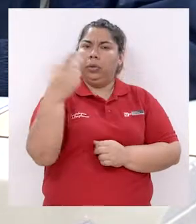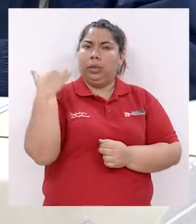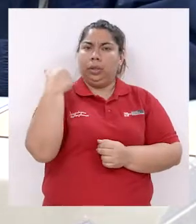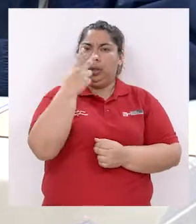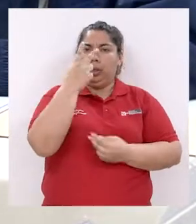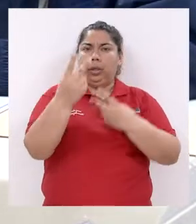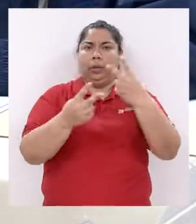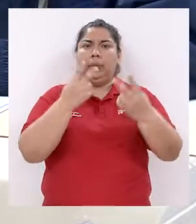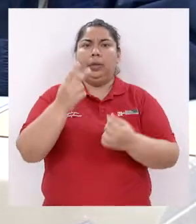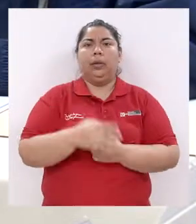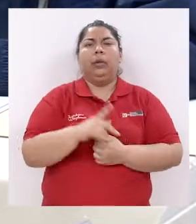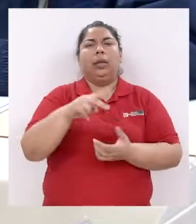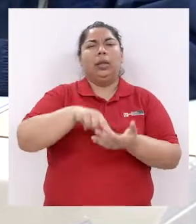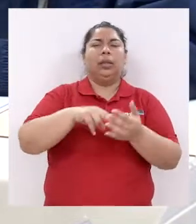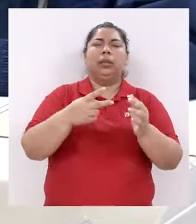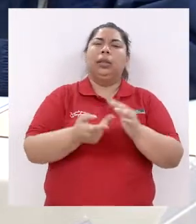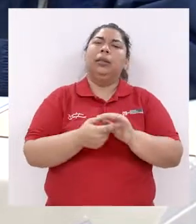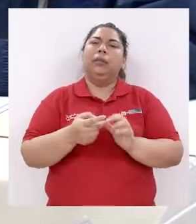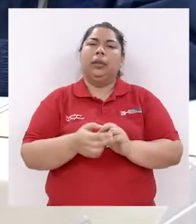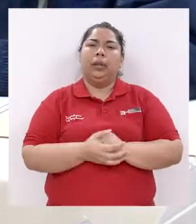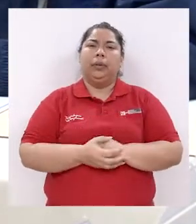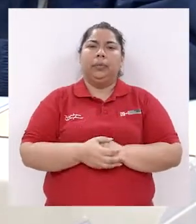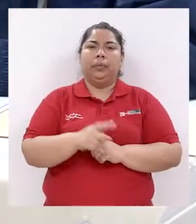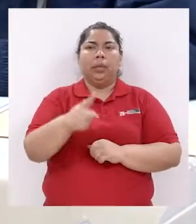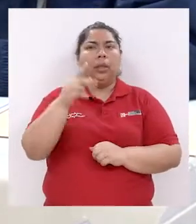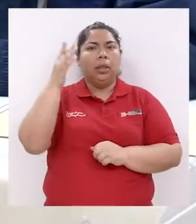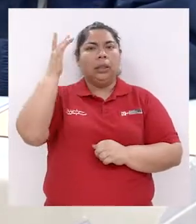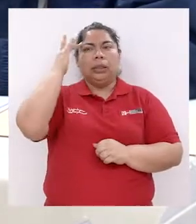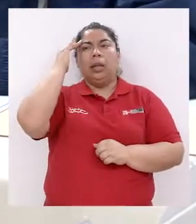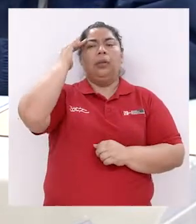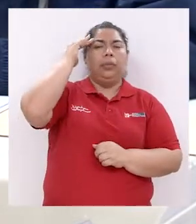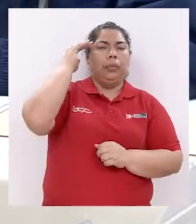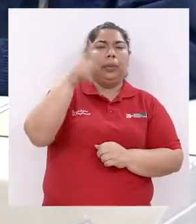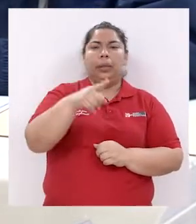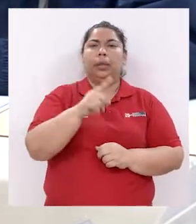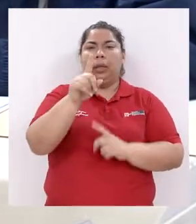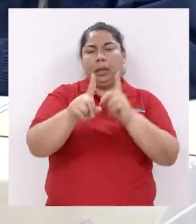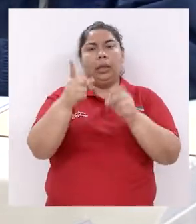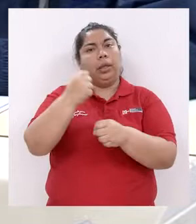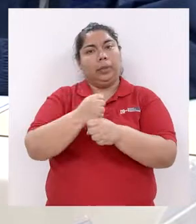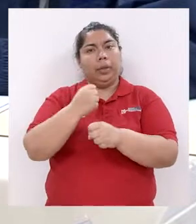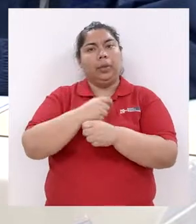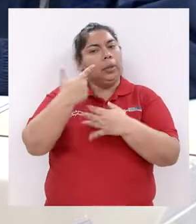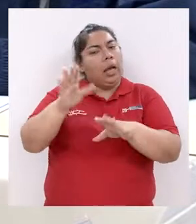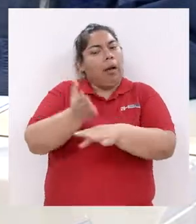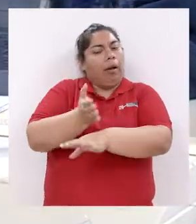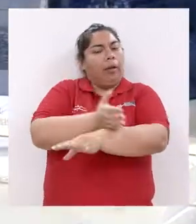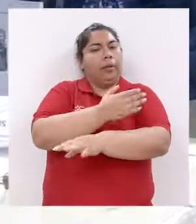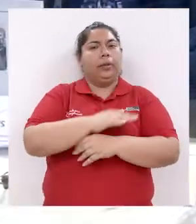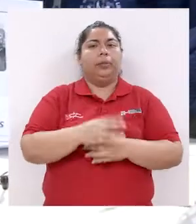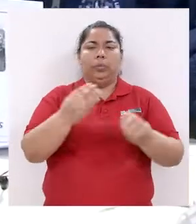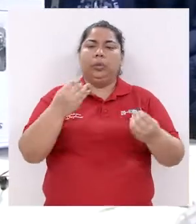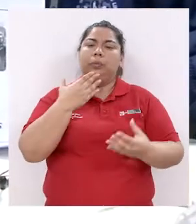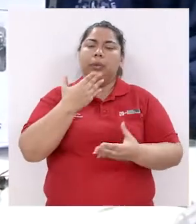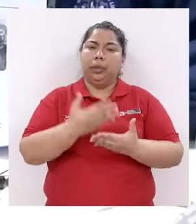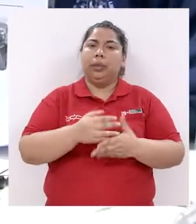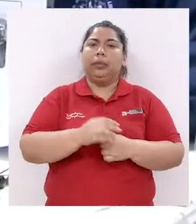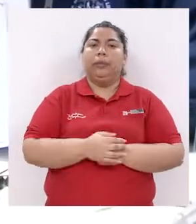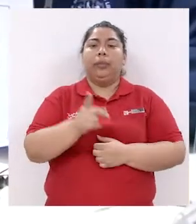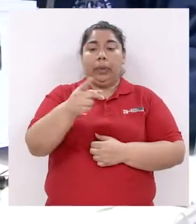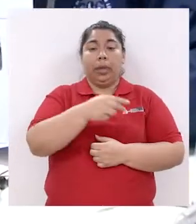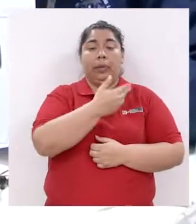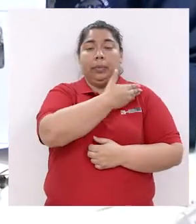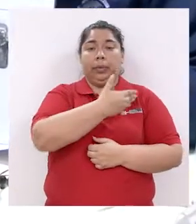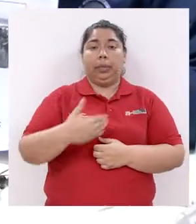ver con lo que significa la parte también de salud mental, que también trabajamos con ustedes en su momento. Muchísimas gracias